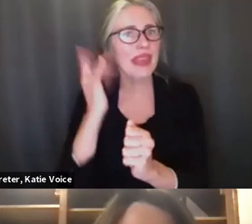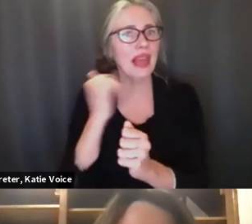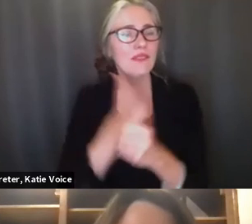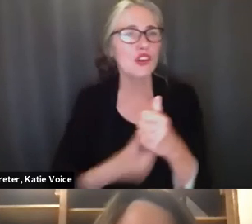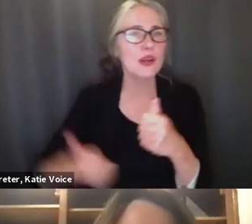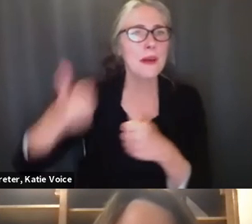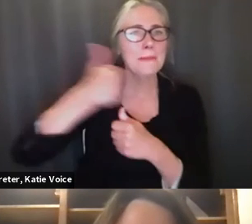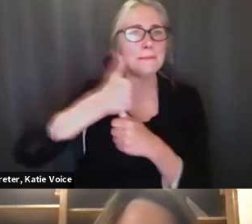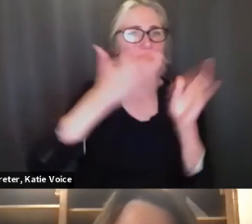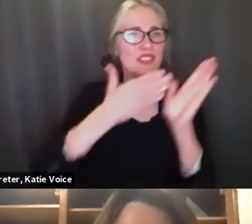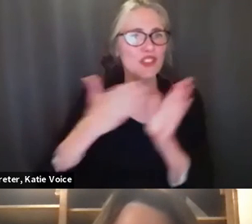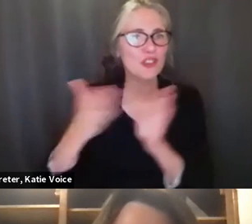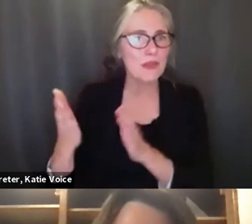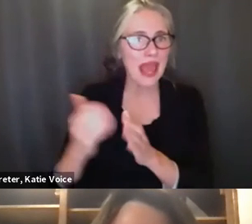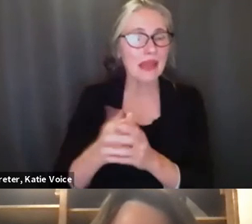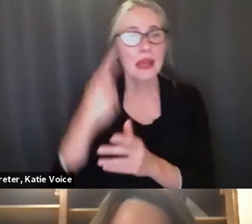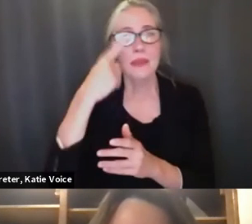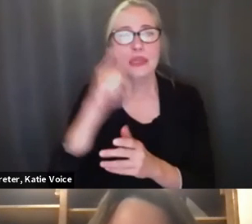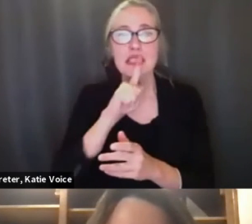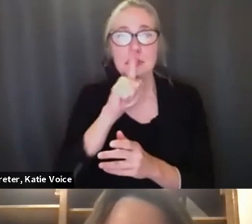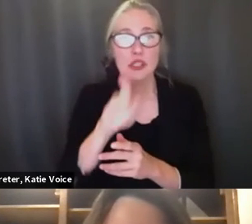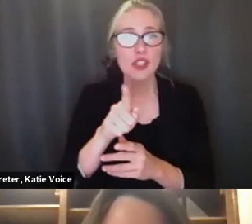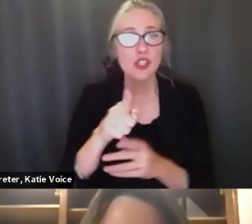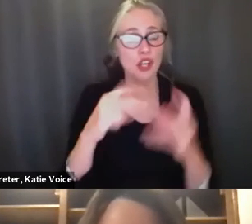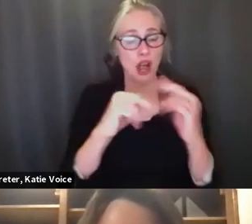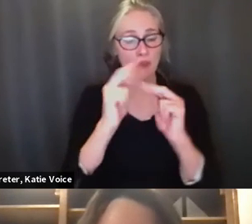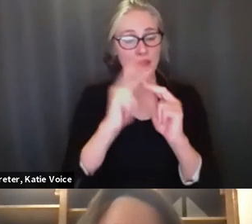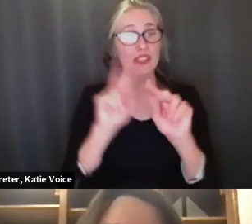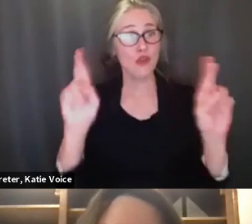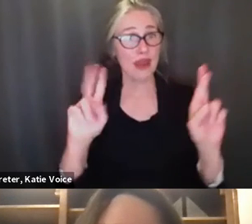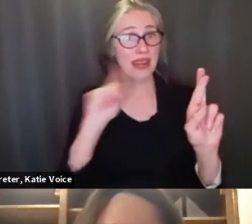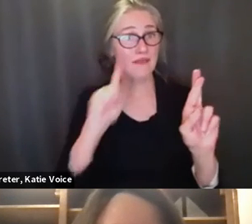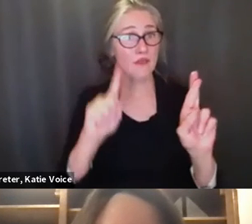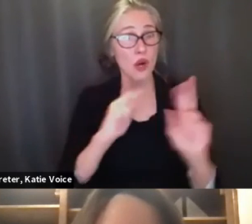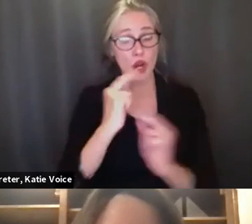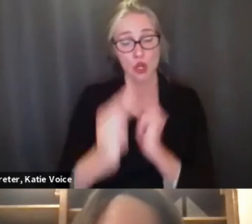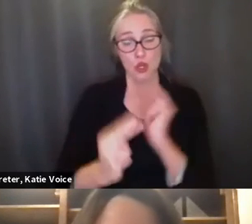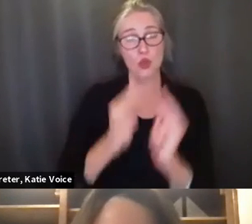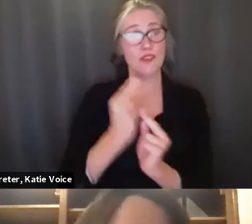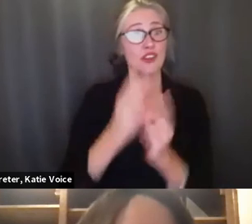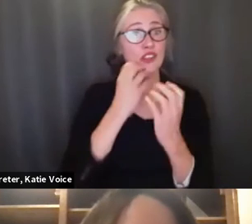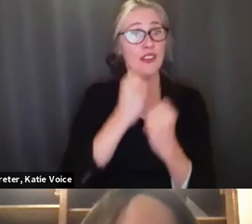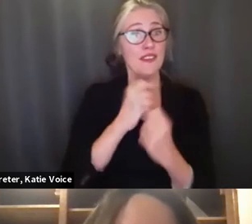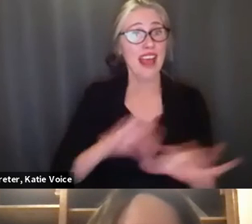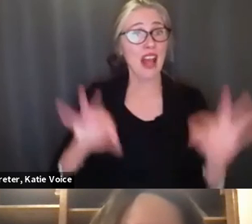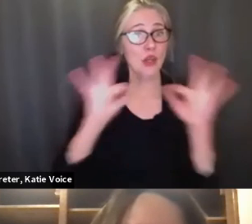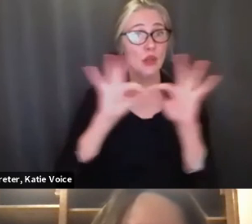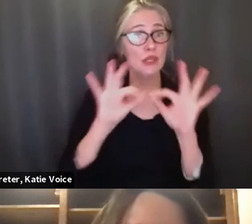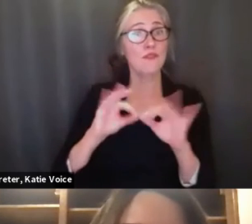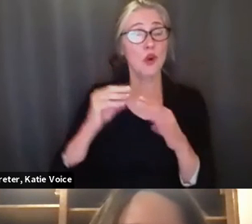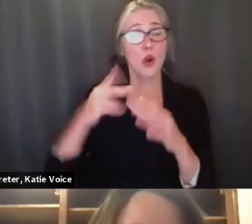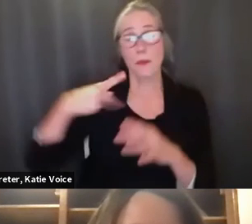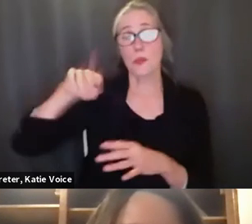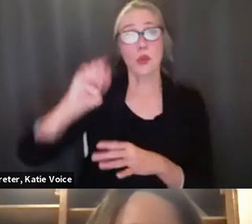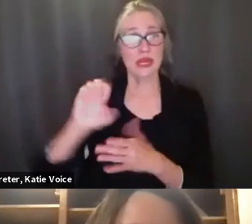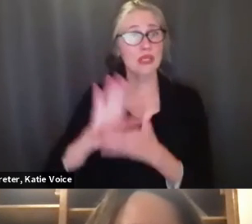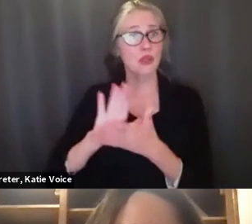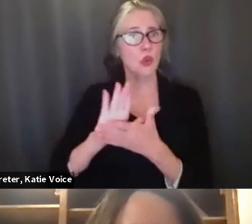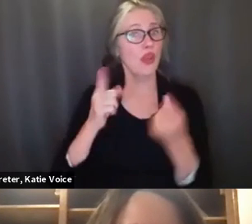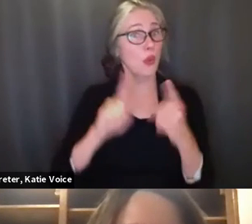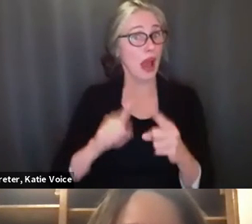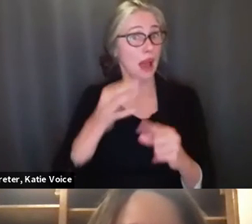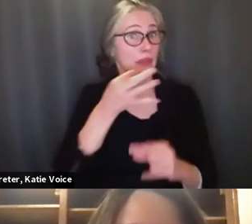de California y para asegurarnos de que las instalaciones estén listas para este proyecto. Siguiente